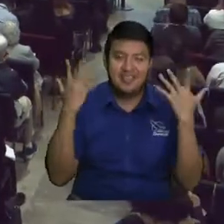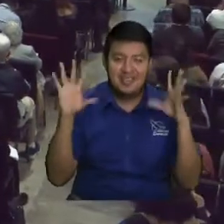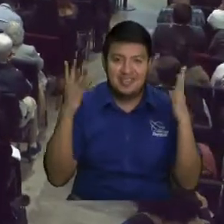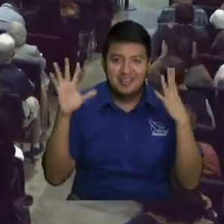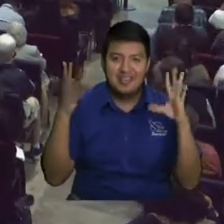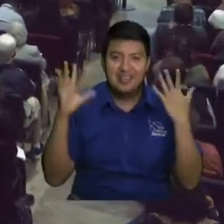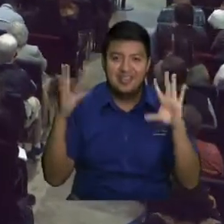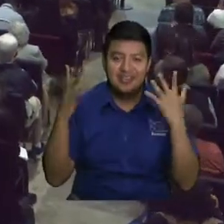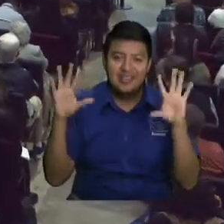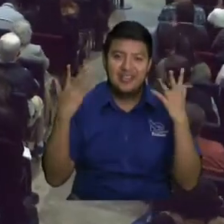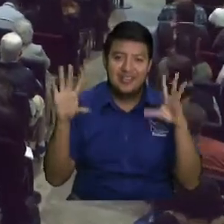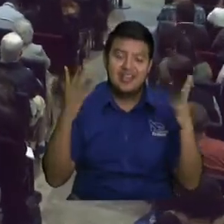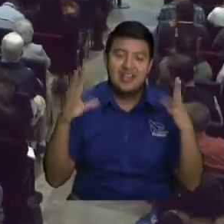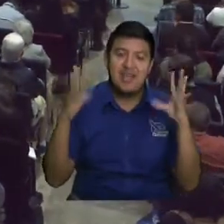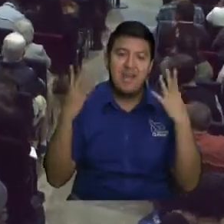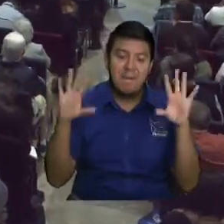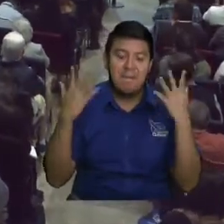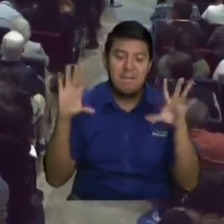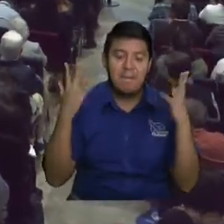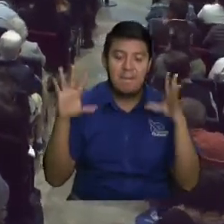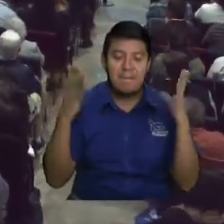El agua de la vida.